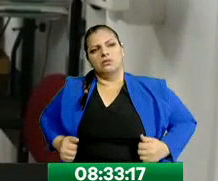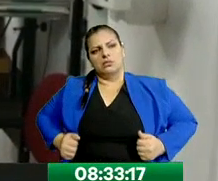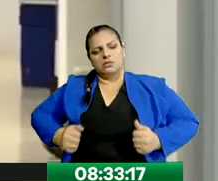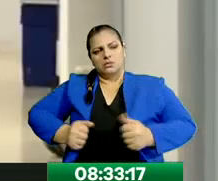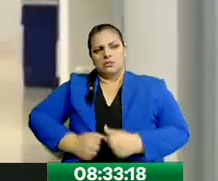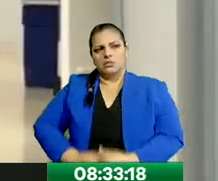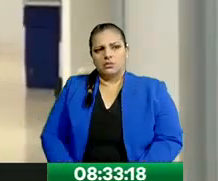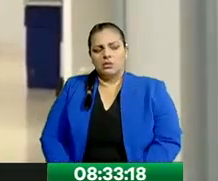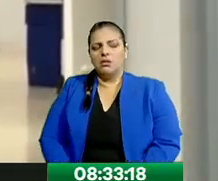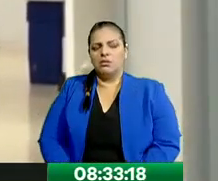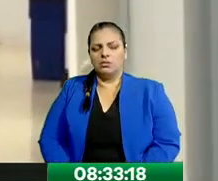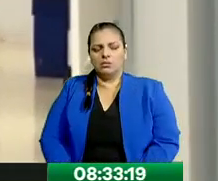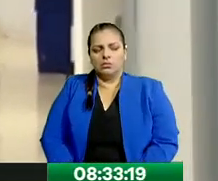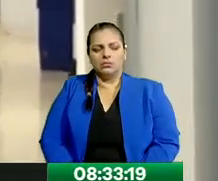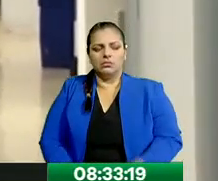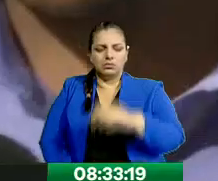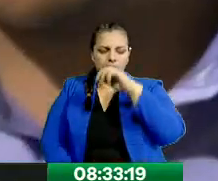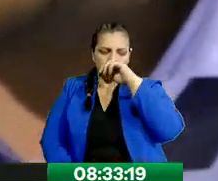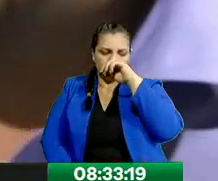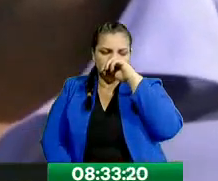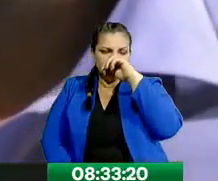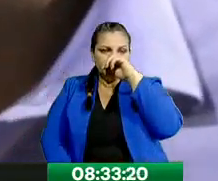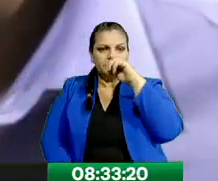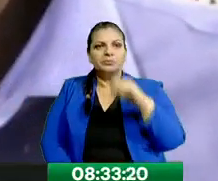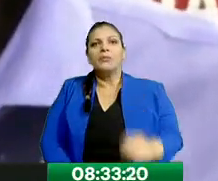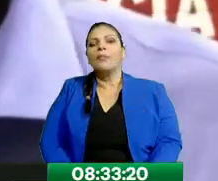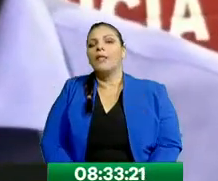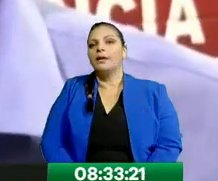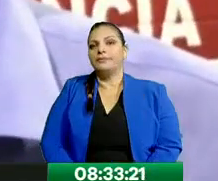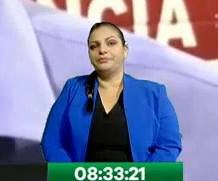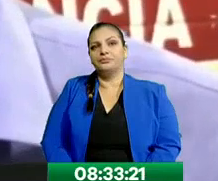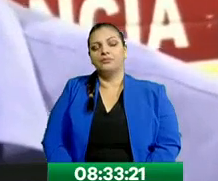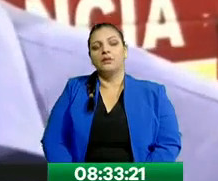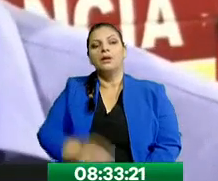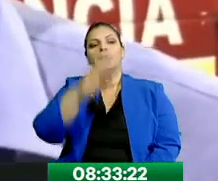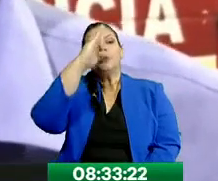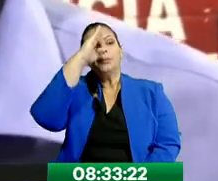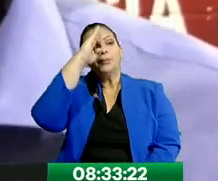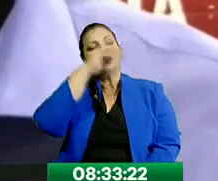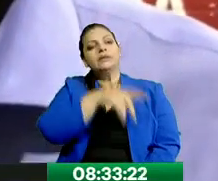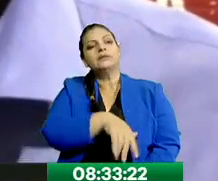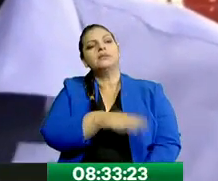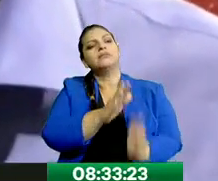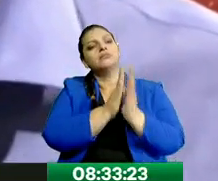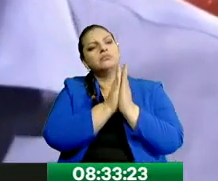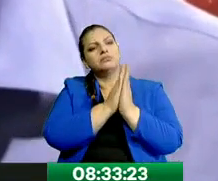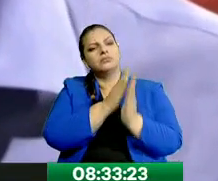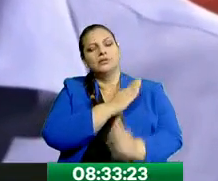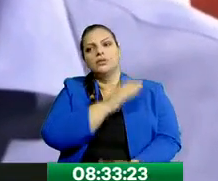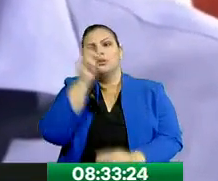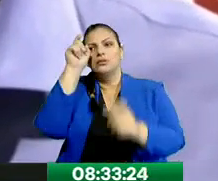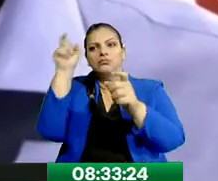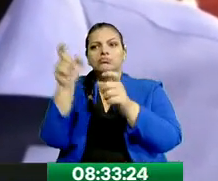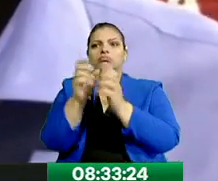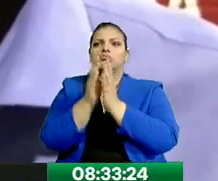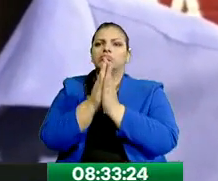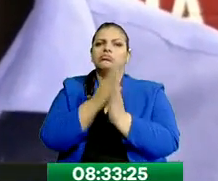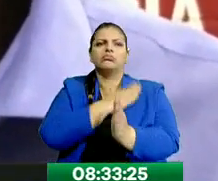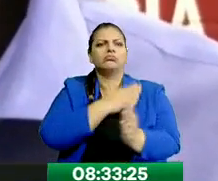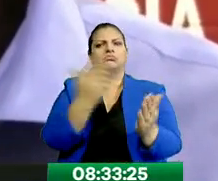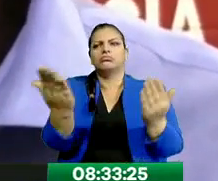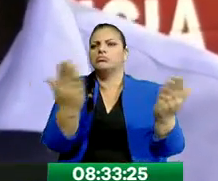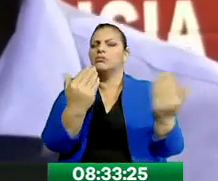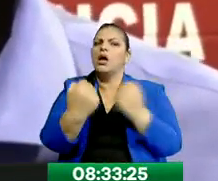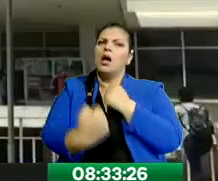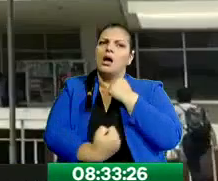inmediatamente toda la colaboración, pedir a la Policía Nacional, a Criminalística, a la Fiscalía General del Estado para esclarecer